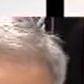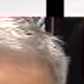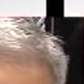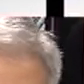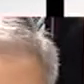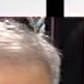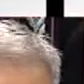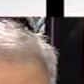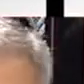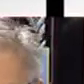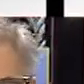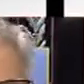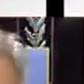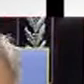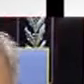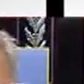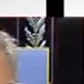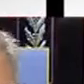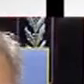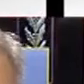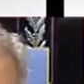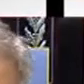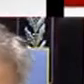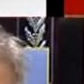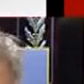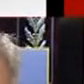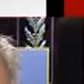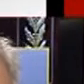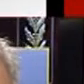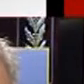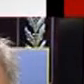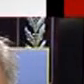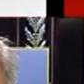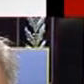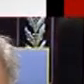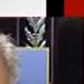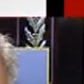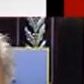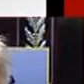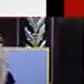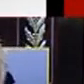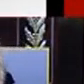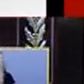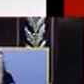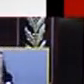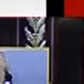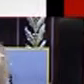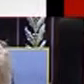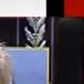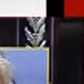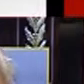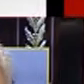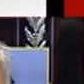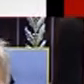de garabato confrontando con una persona una mujer que en menos de 30 no son valores os esperamos